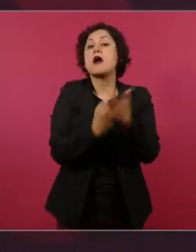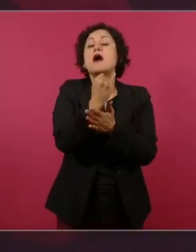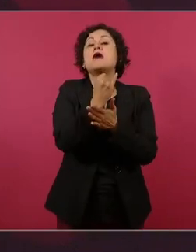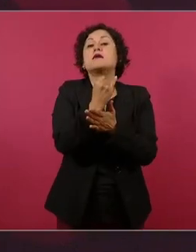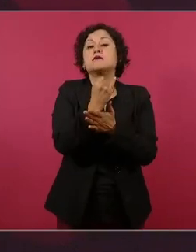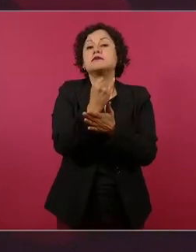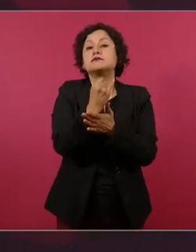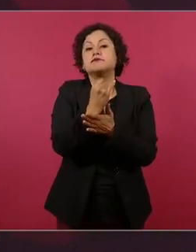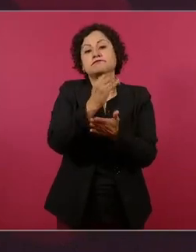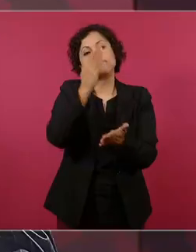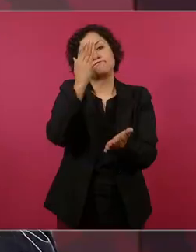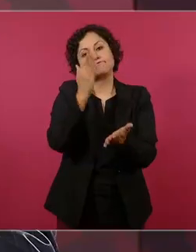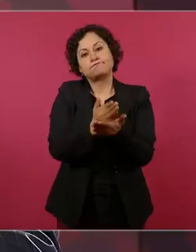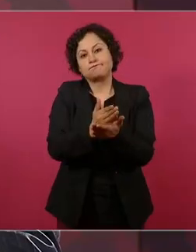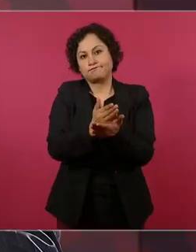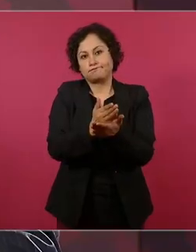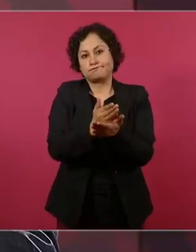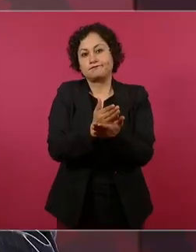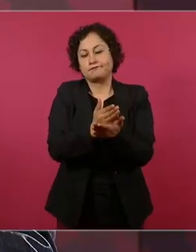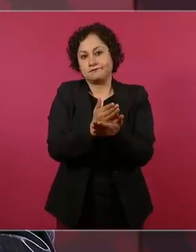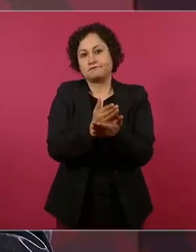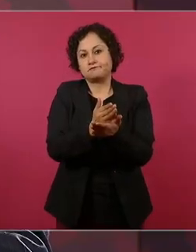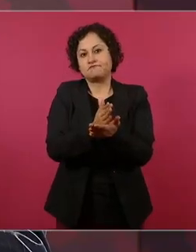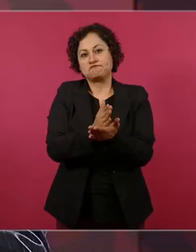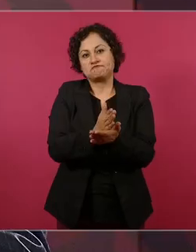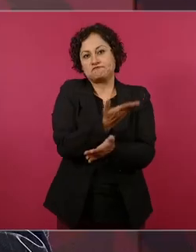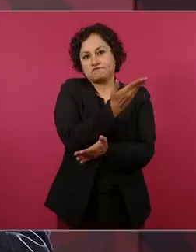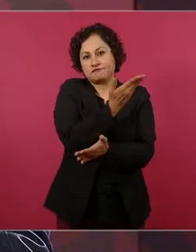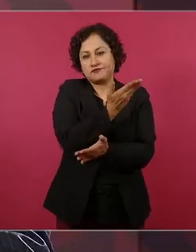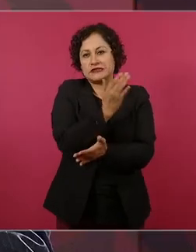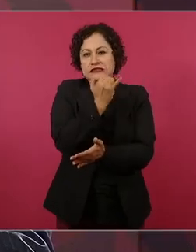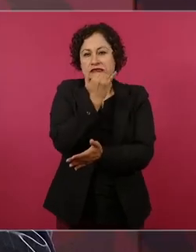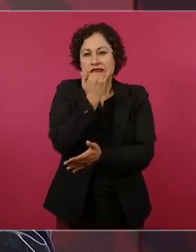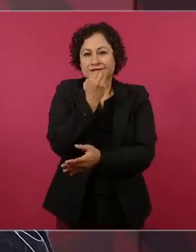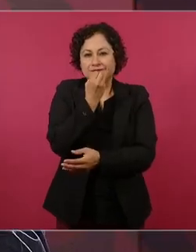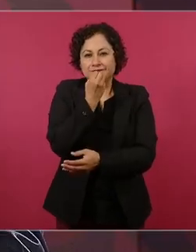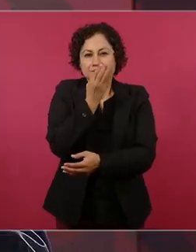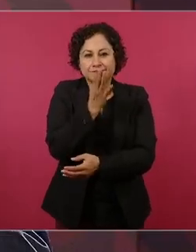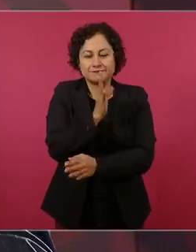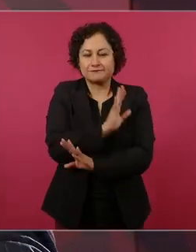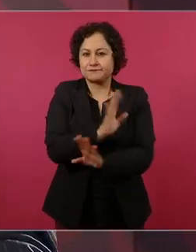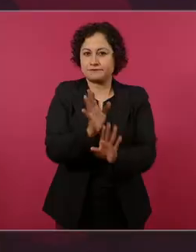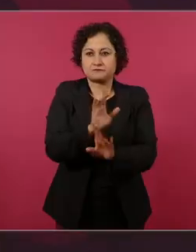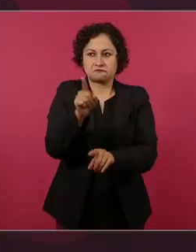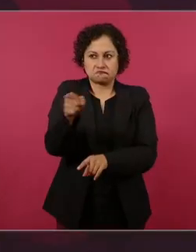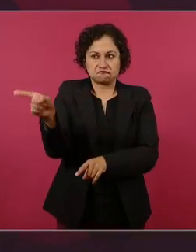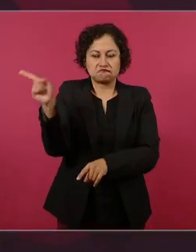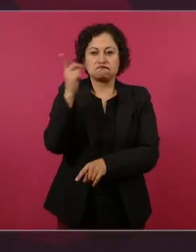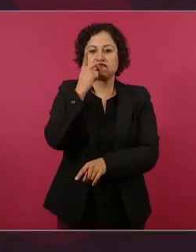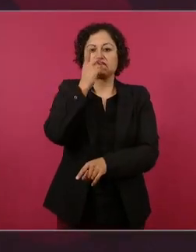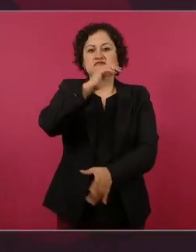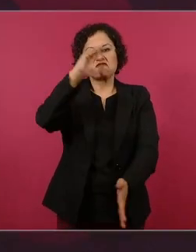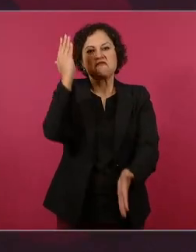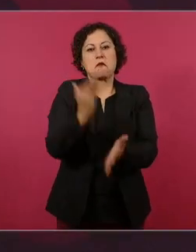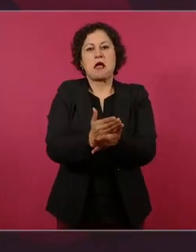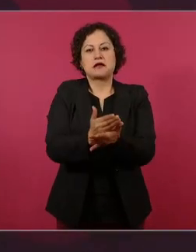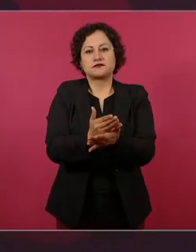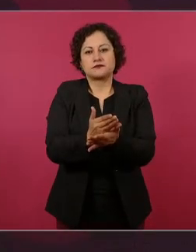que ya, iba yo a decir otra palabra, pero que basta, ¿no?,